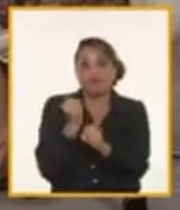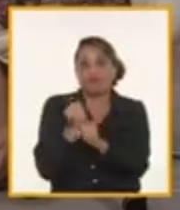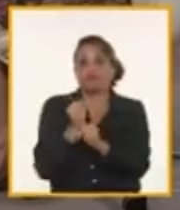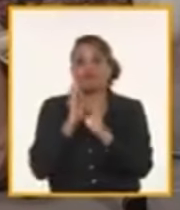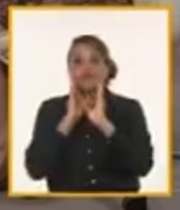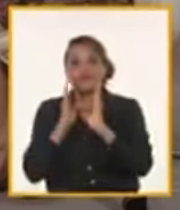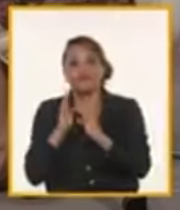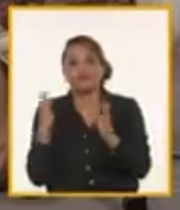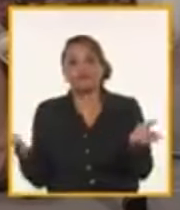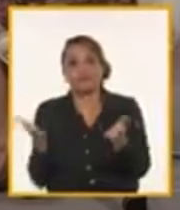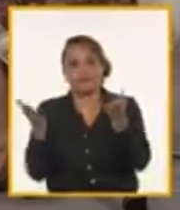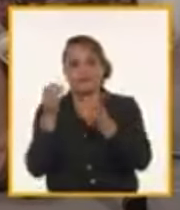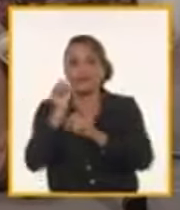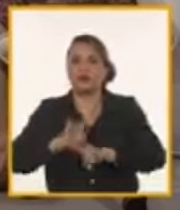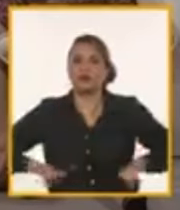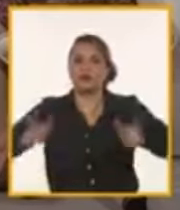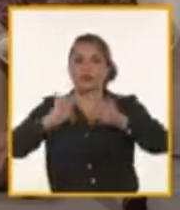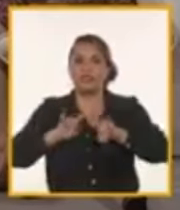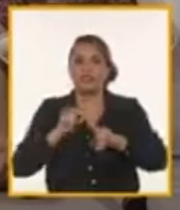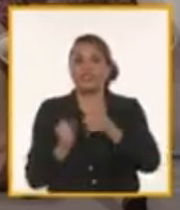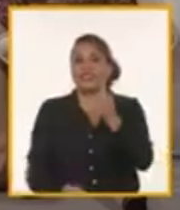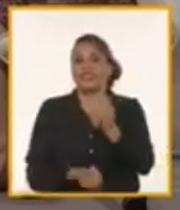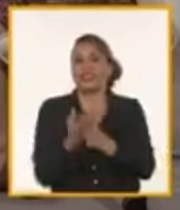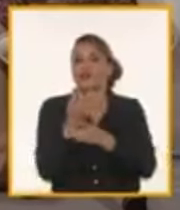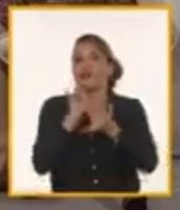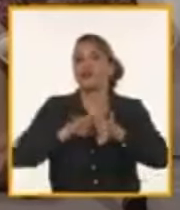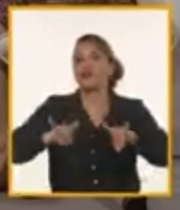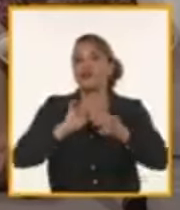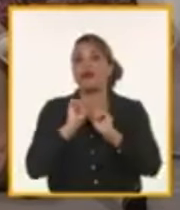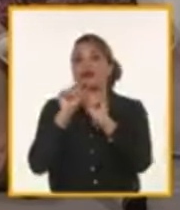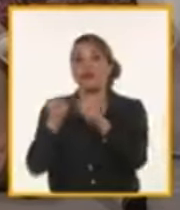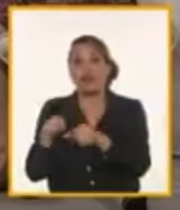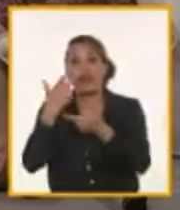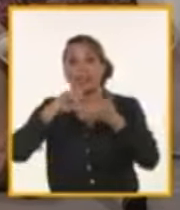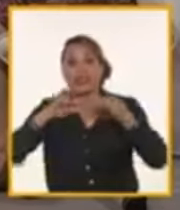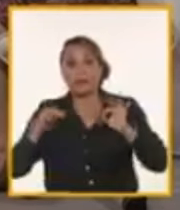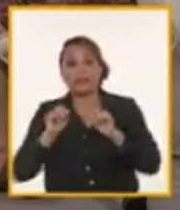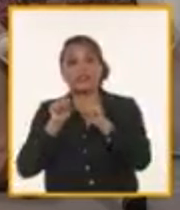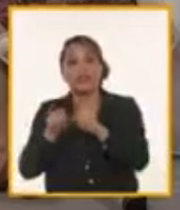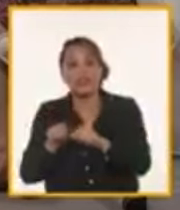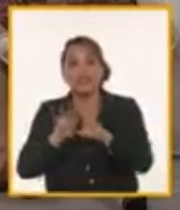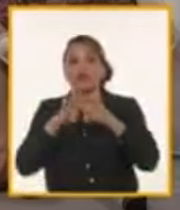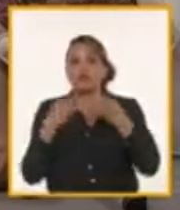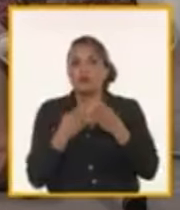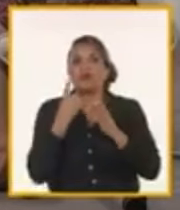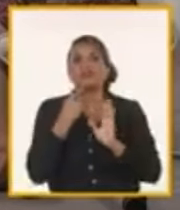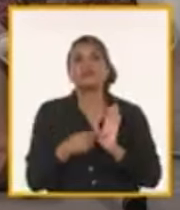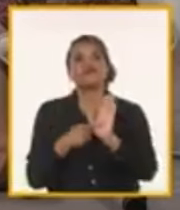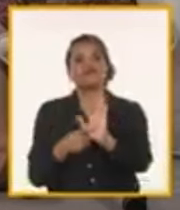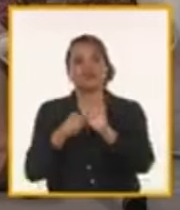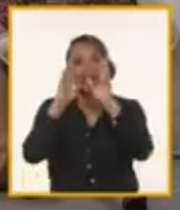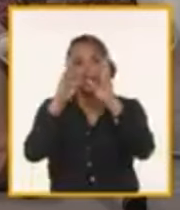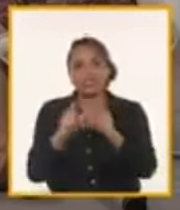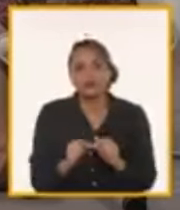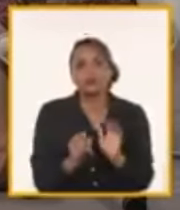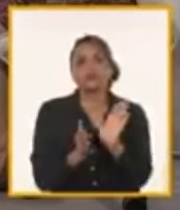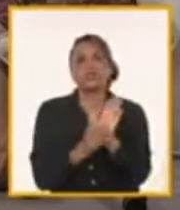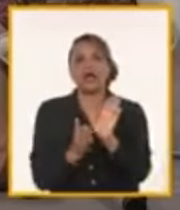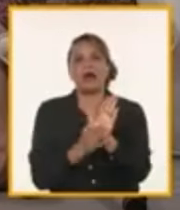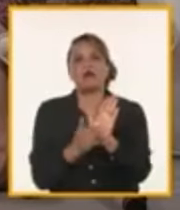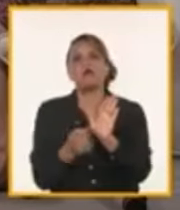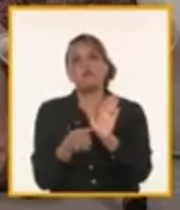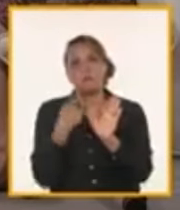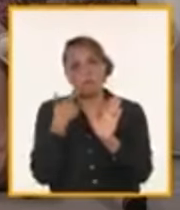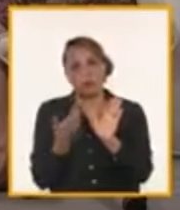construido la universidad ha nacido la universidad ahí en Artemisa y están estos Resultados ya visibles y lo mucho que se puede que se